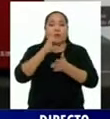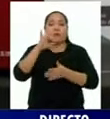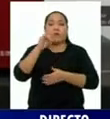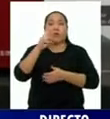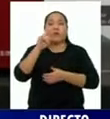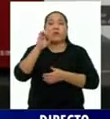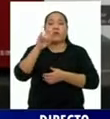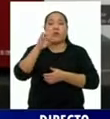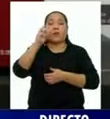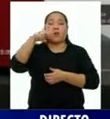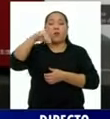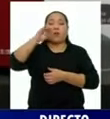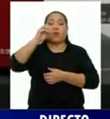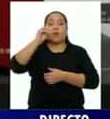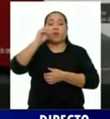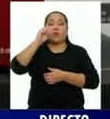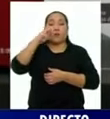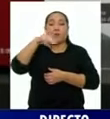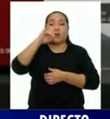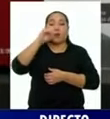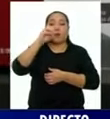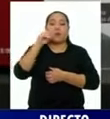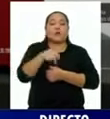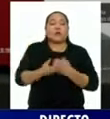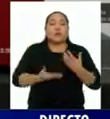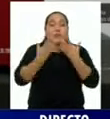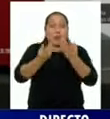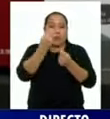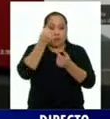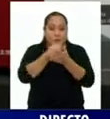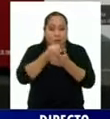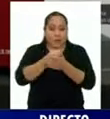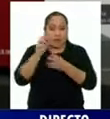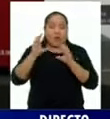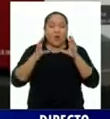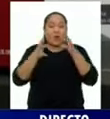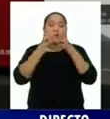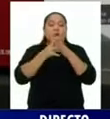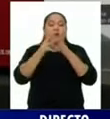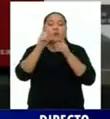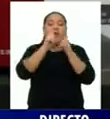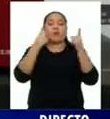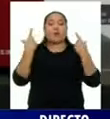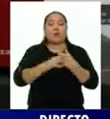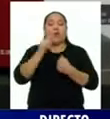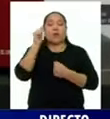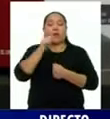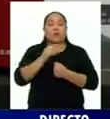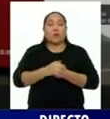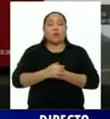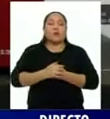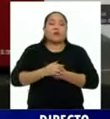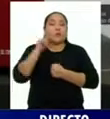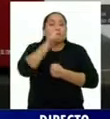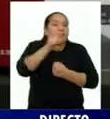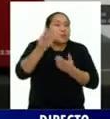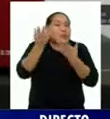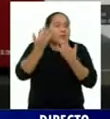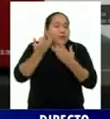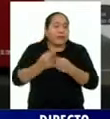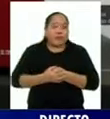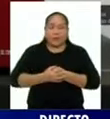otorgando fondos al gobierno regional de Loreto. Aún se encuentra en el Congreso esa observación. ¿Ustedes esperan